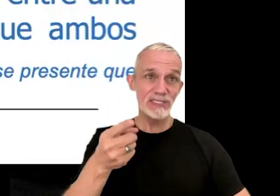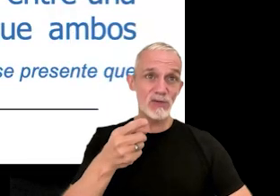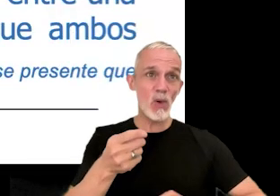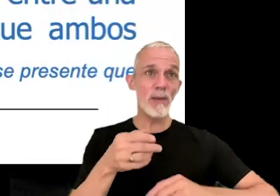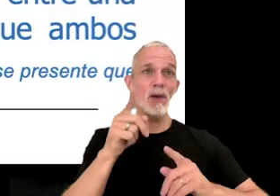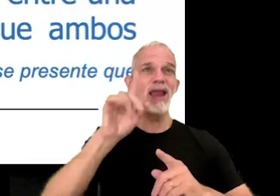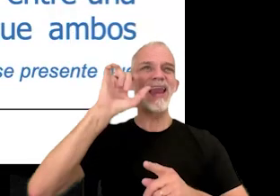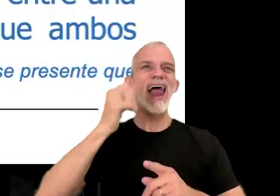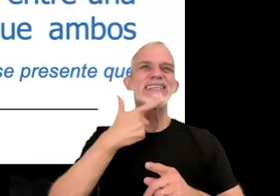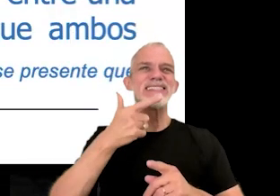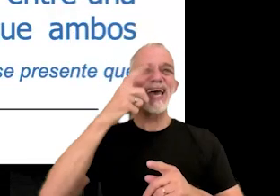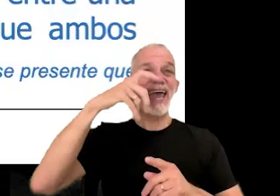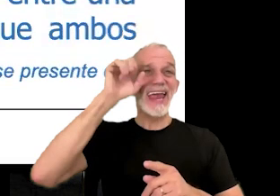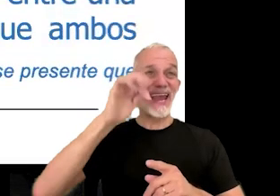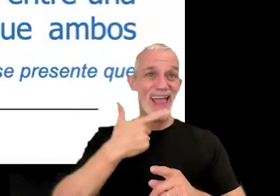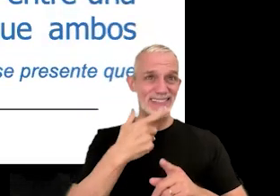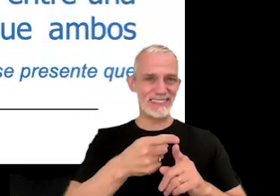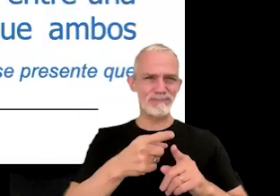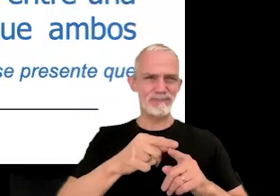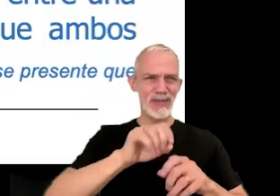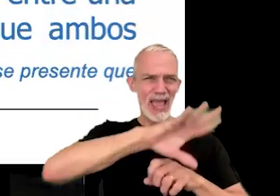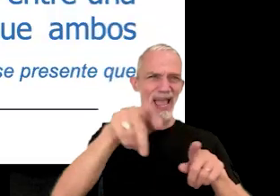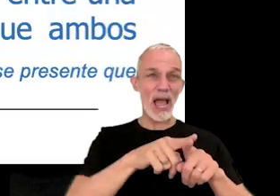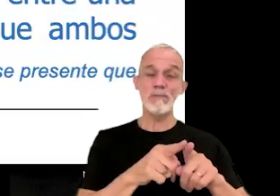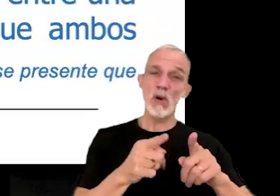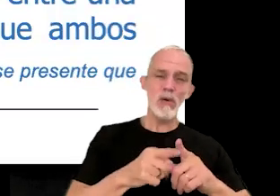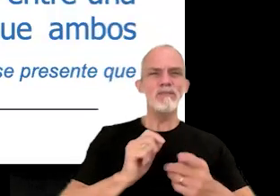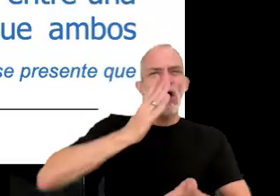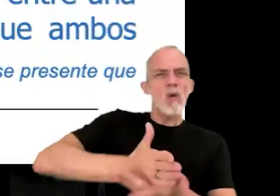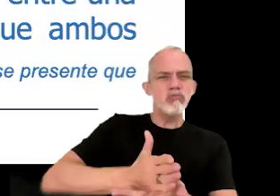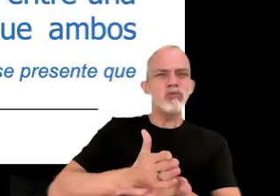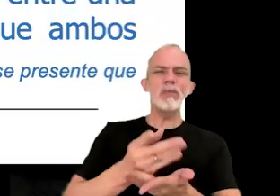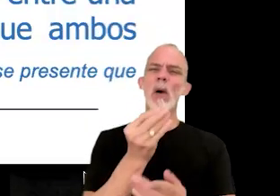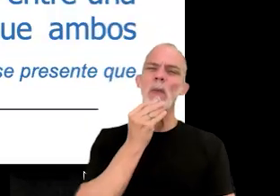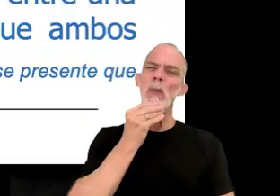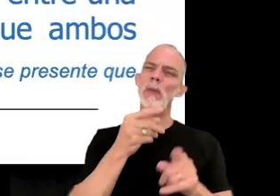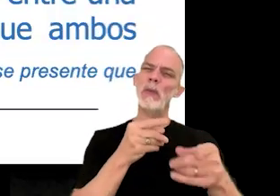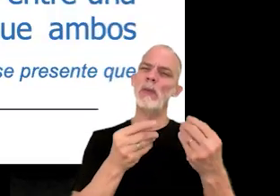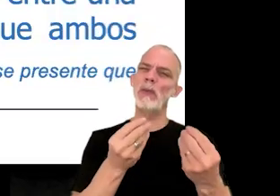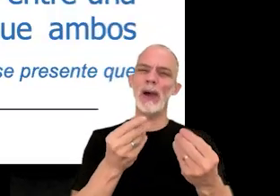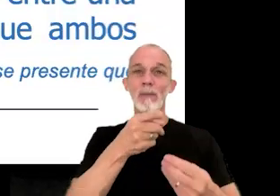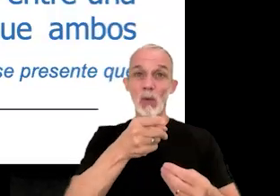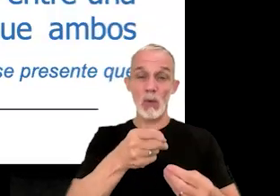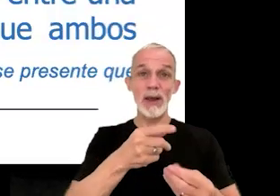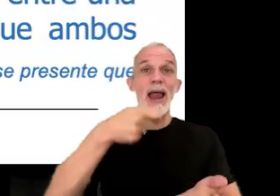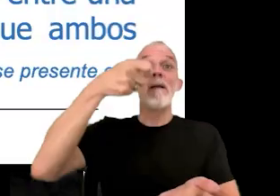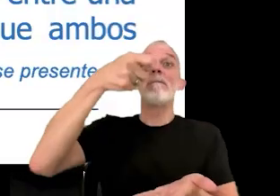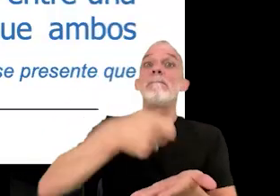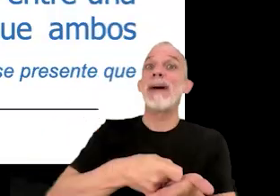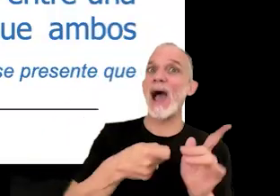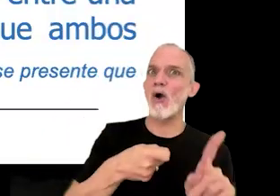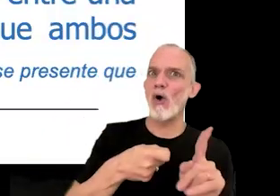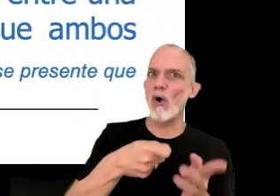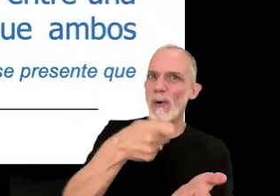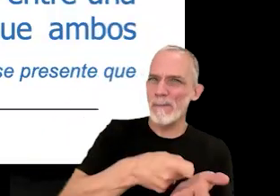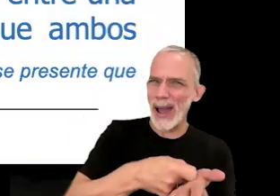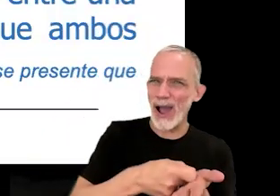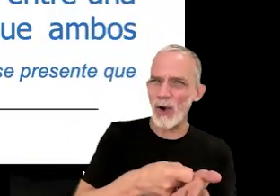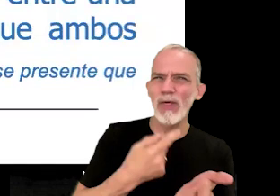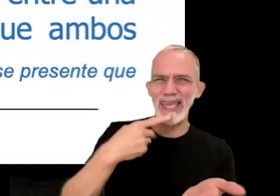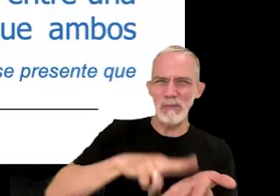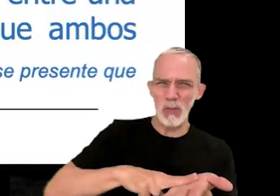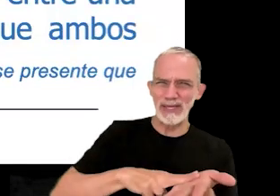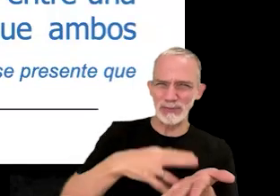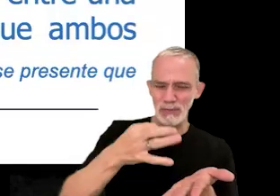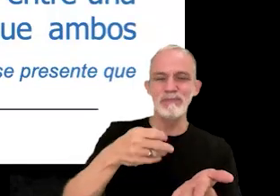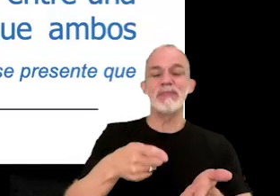Heras dice, por la norma mencionada, se sancionan las simulaciones que recaen sobre el pago de las obligaciones tributarias. Y